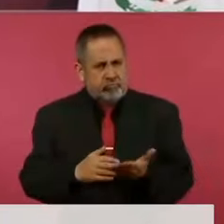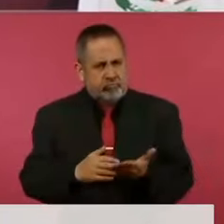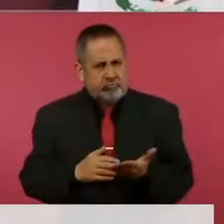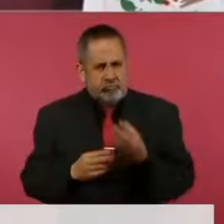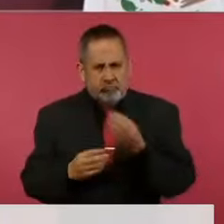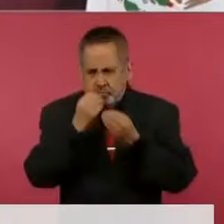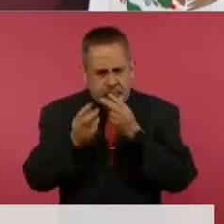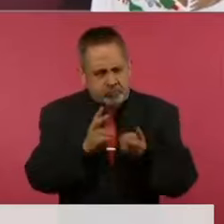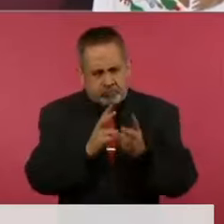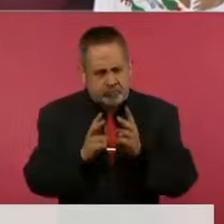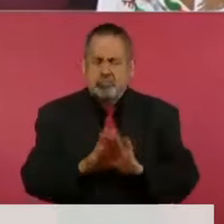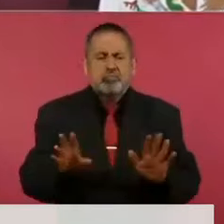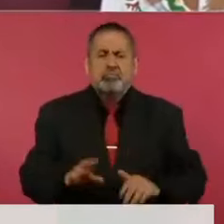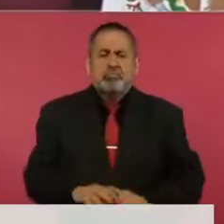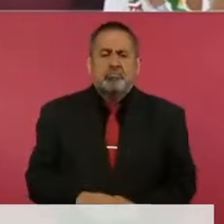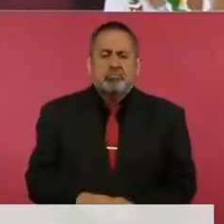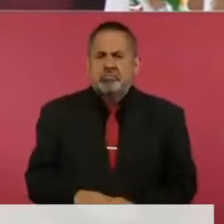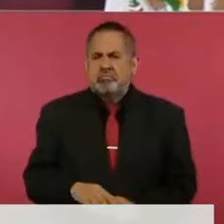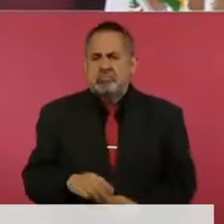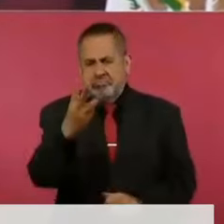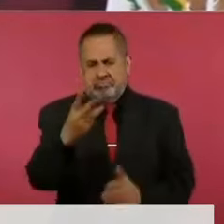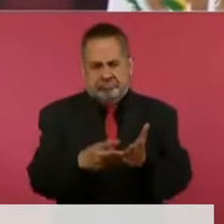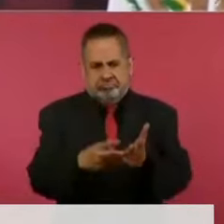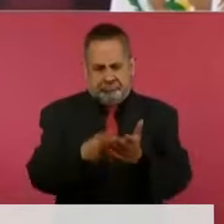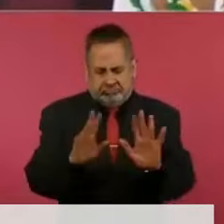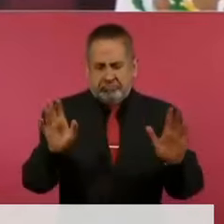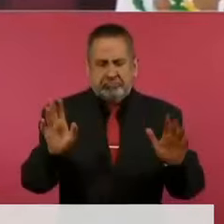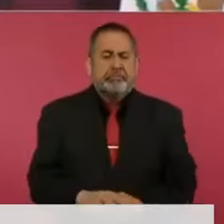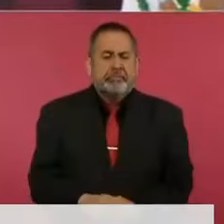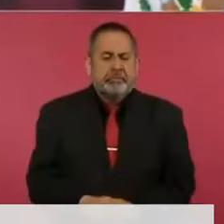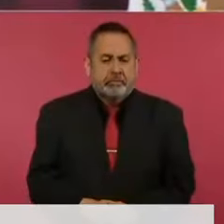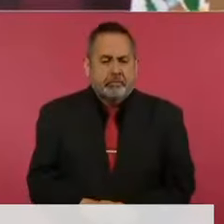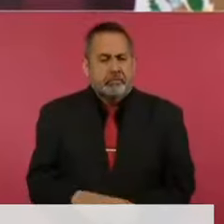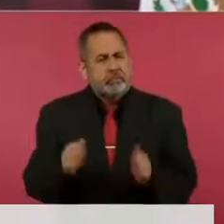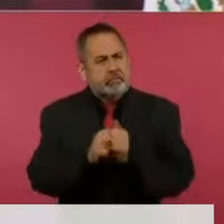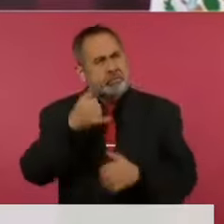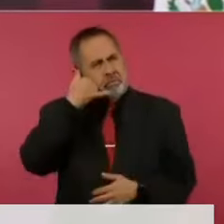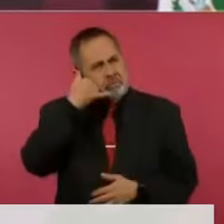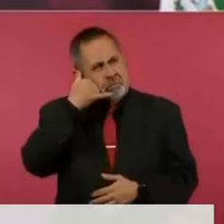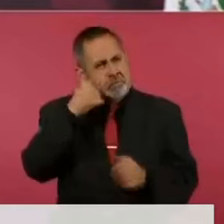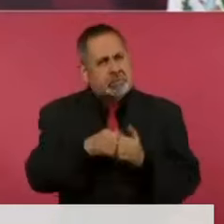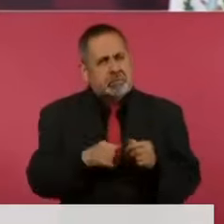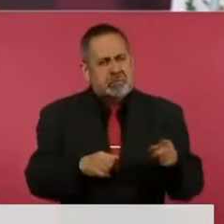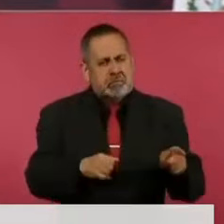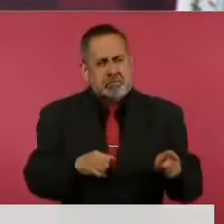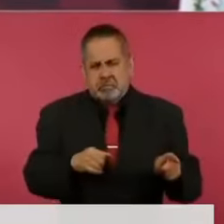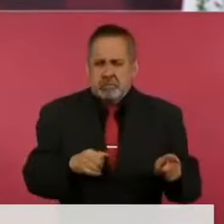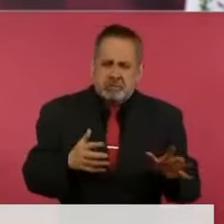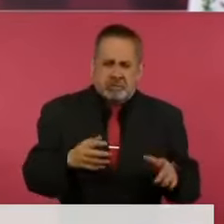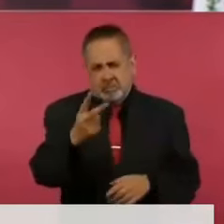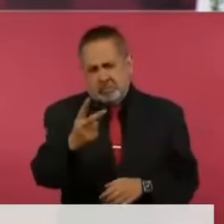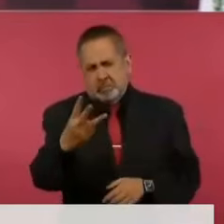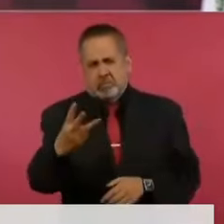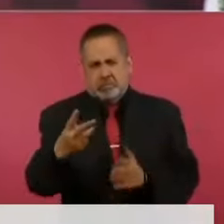y comimos tres veces. Y por teléfono en ese entonces sí, como dos o tres